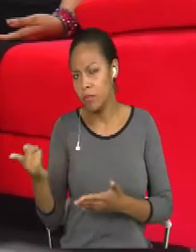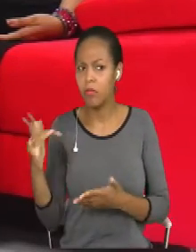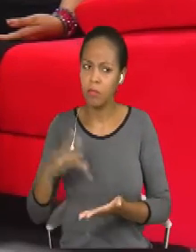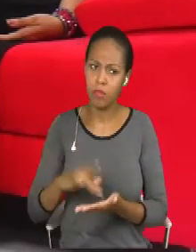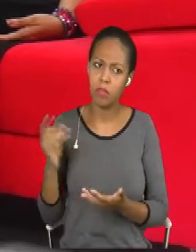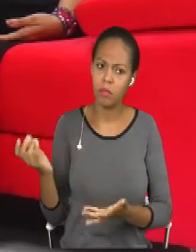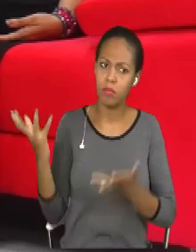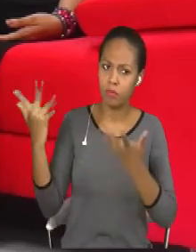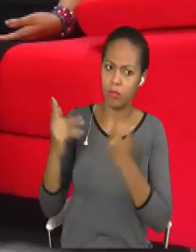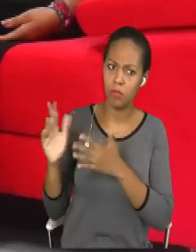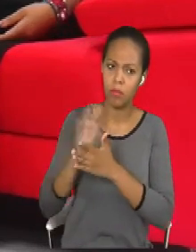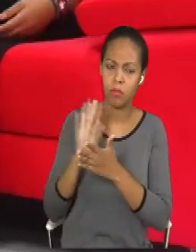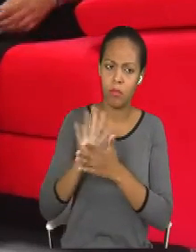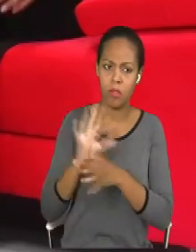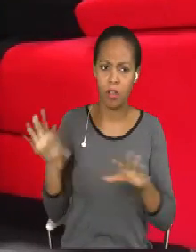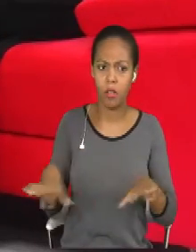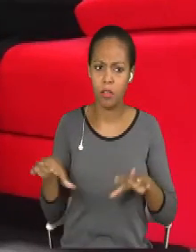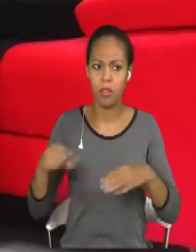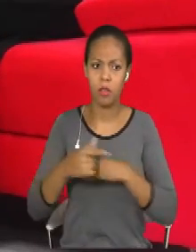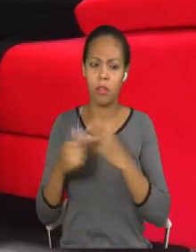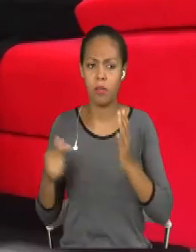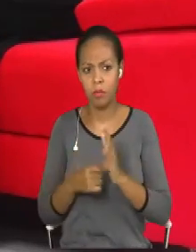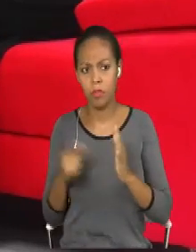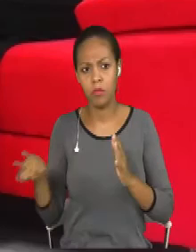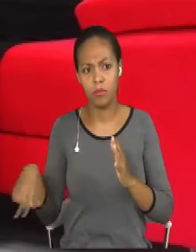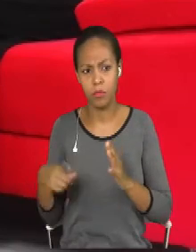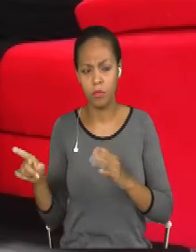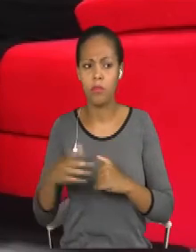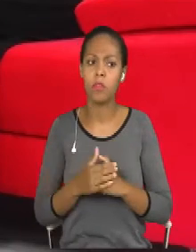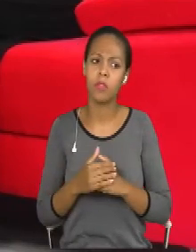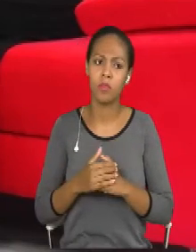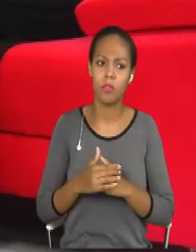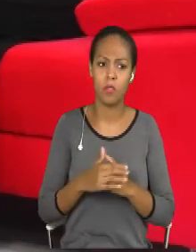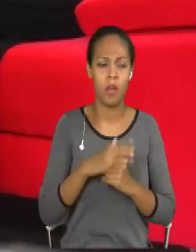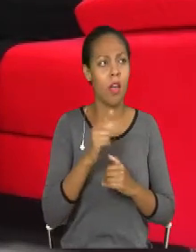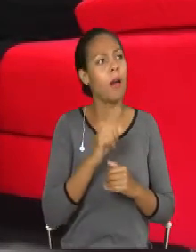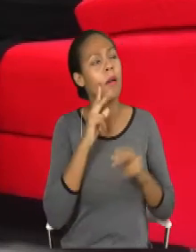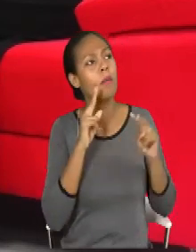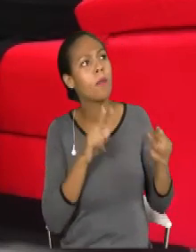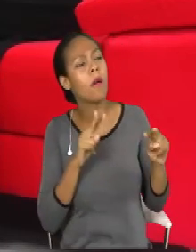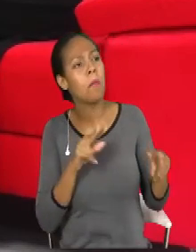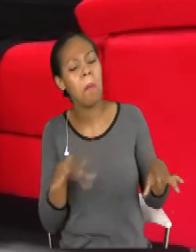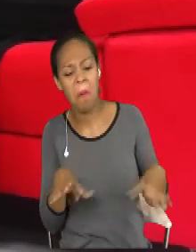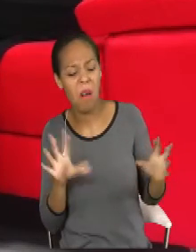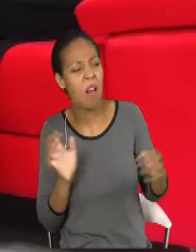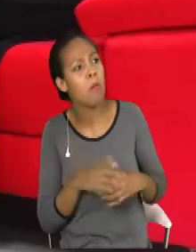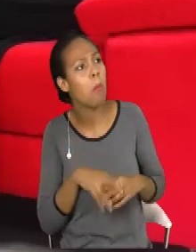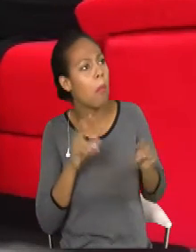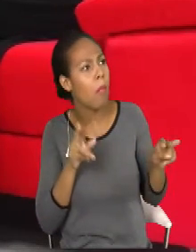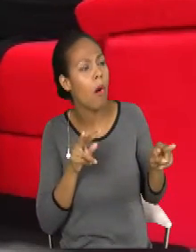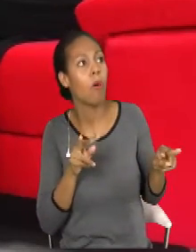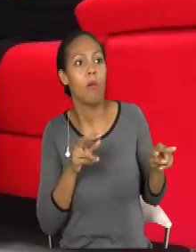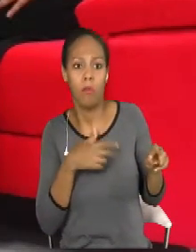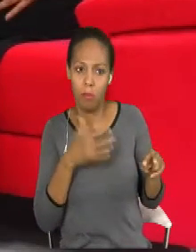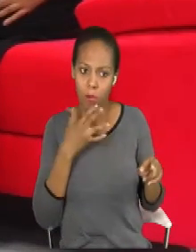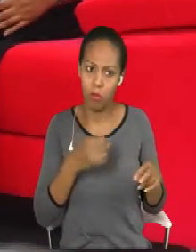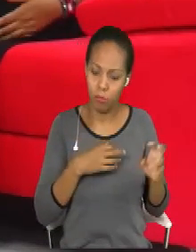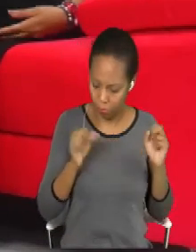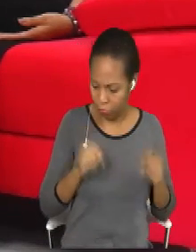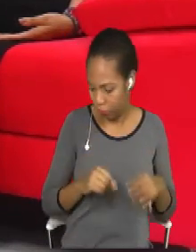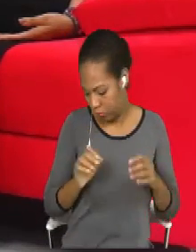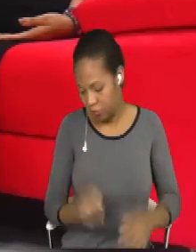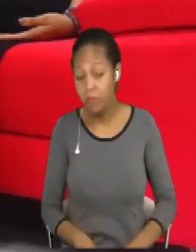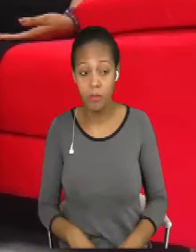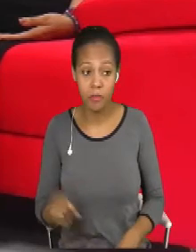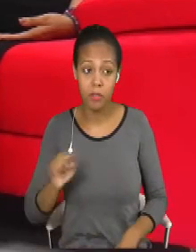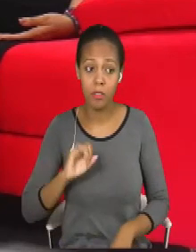contarnos nuestra experiencia y por hacer que ese joven que está allá en la casa sentadito sin hacer nada se ponga a pensar y diga, hey, no, yo también puedo. Claro que